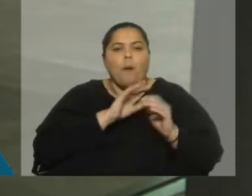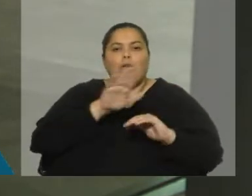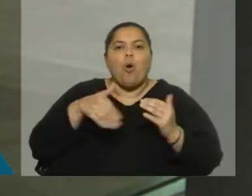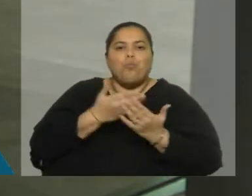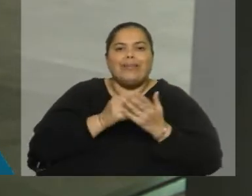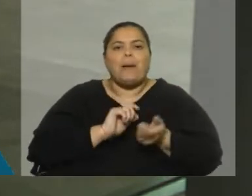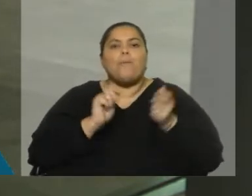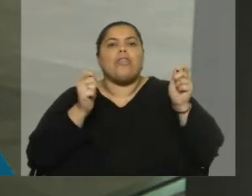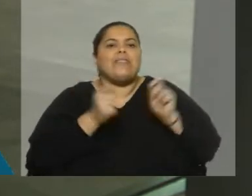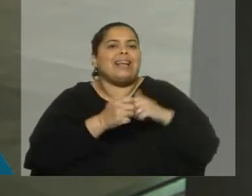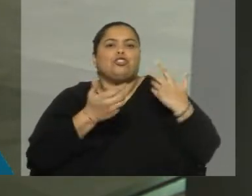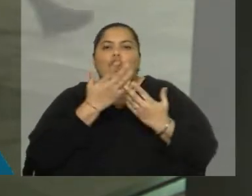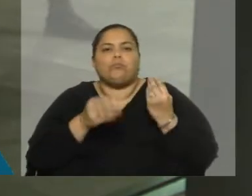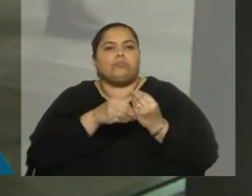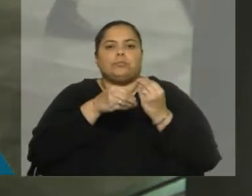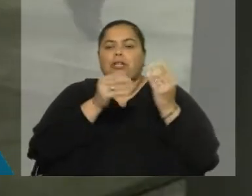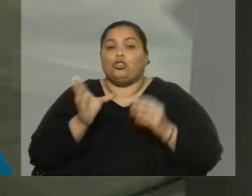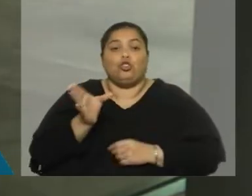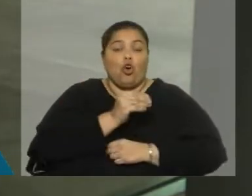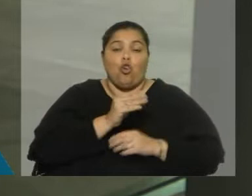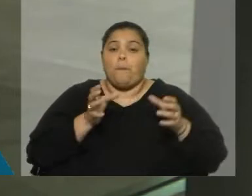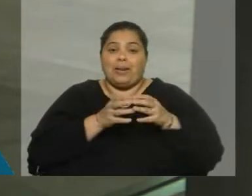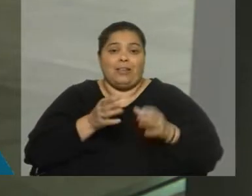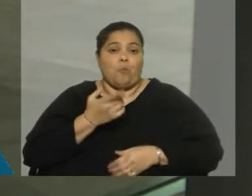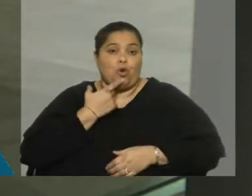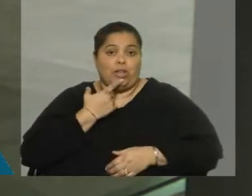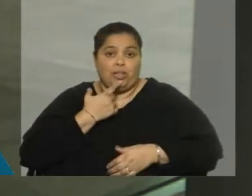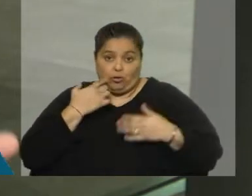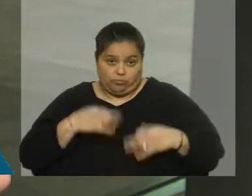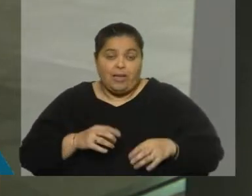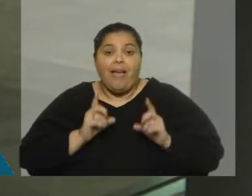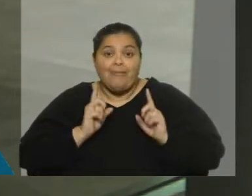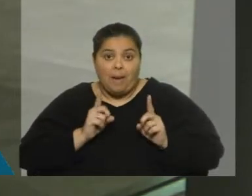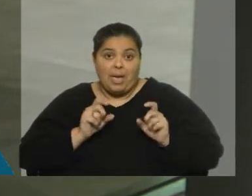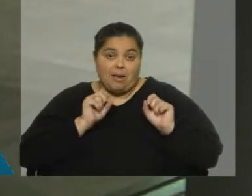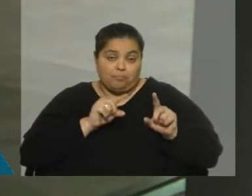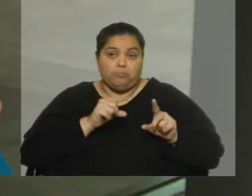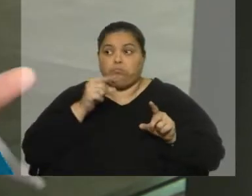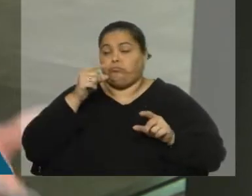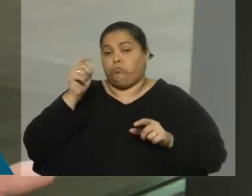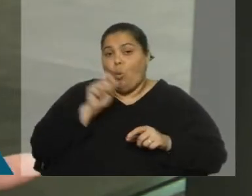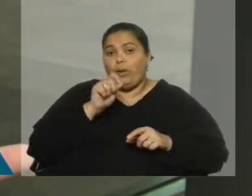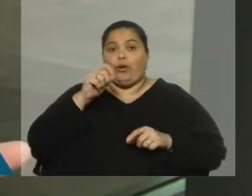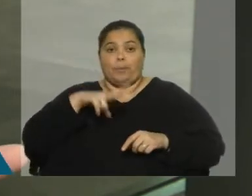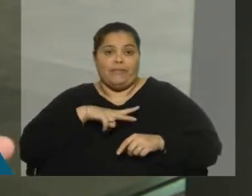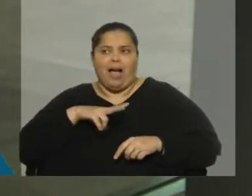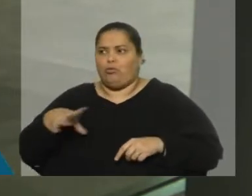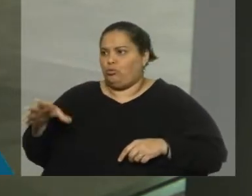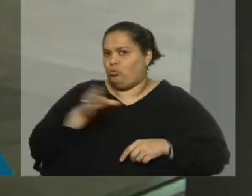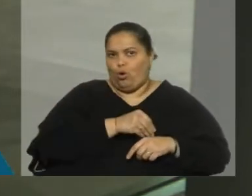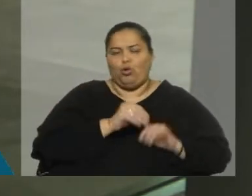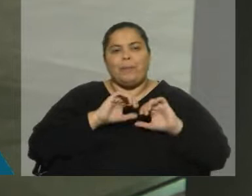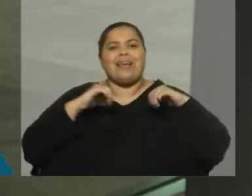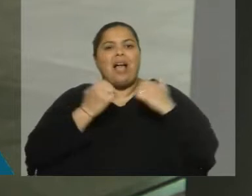de modificaciones, todos los partidos políticos, incluso también actores de públicos y privados, como las